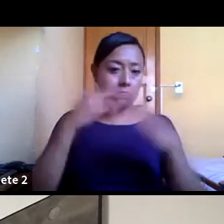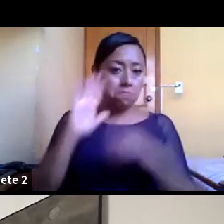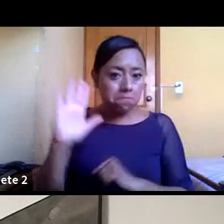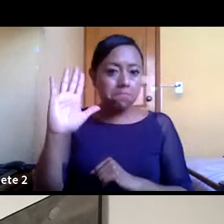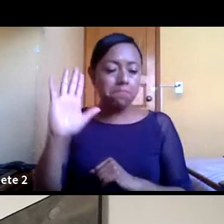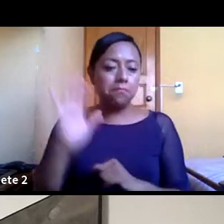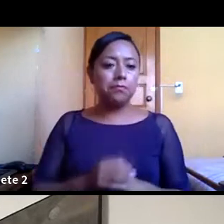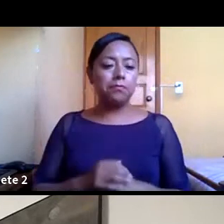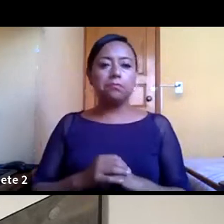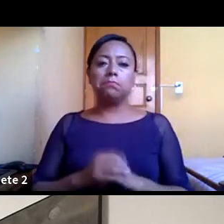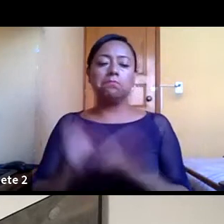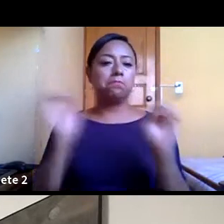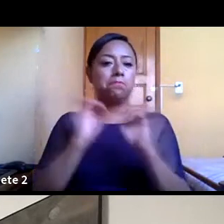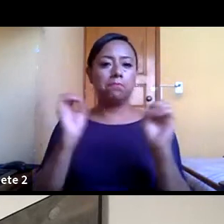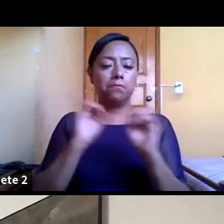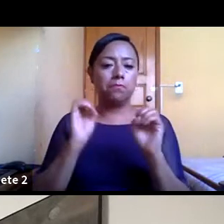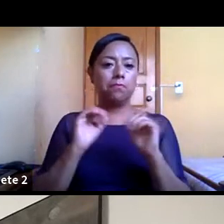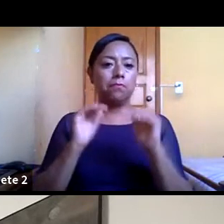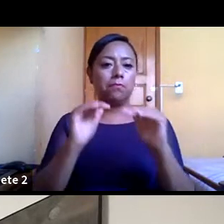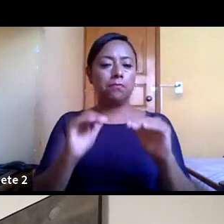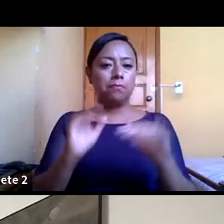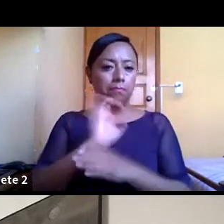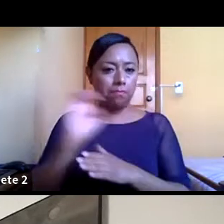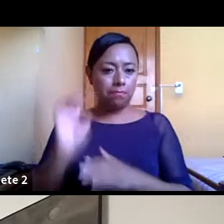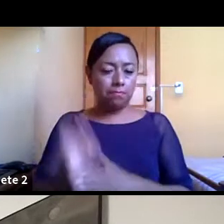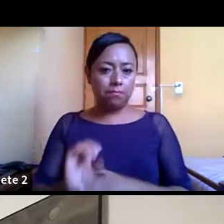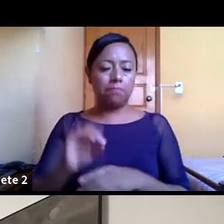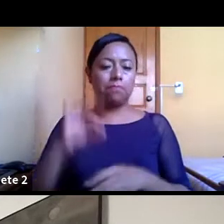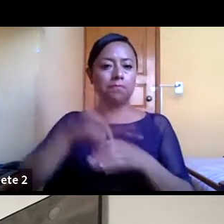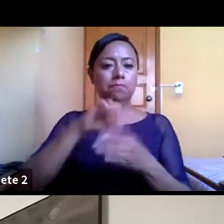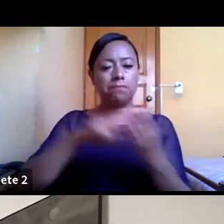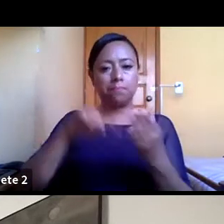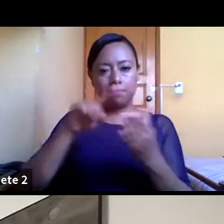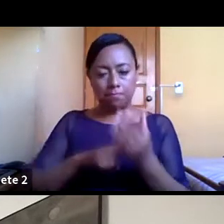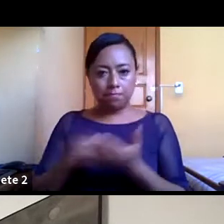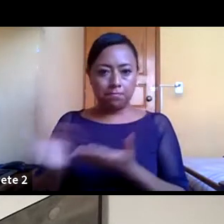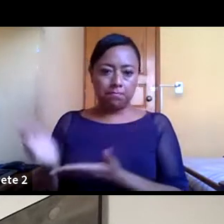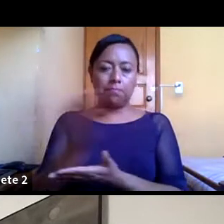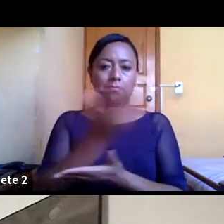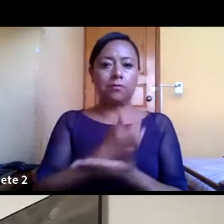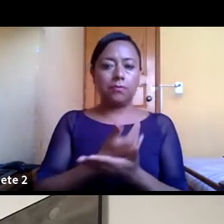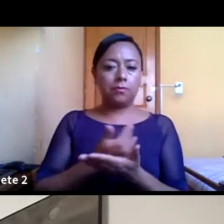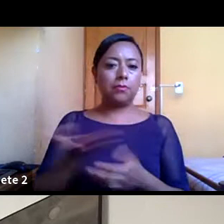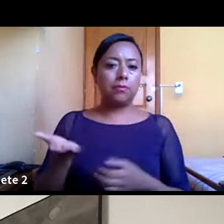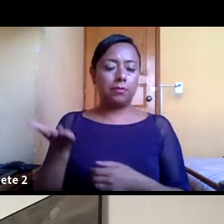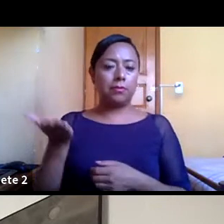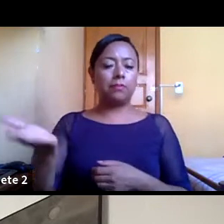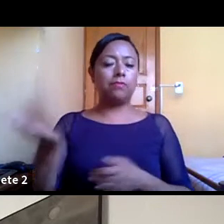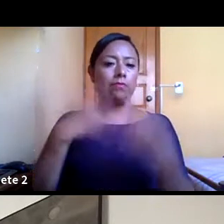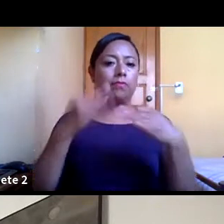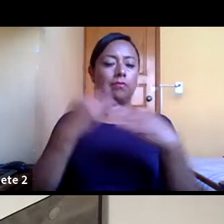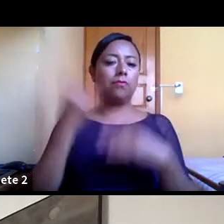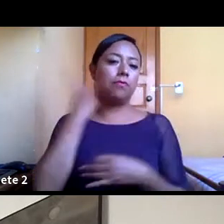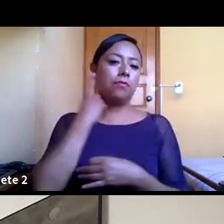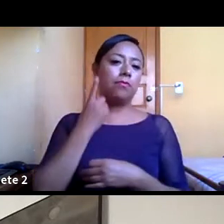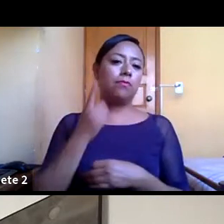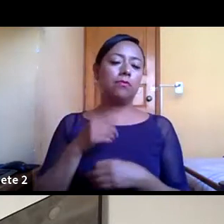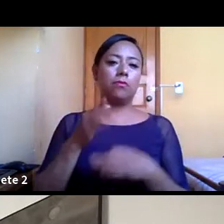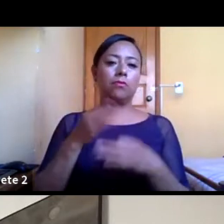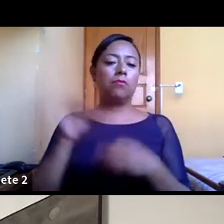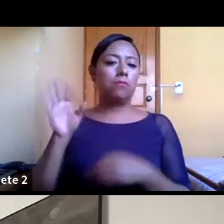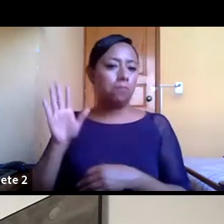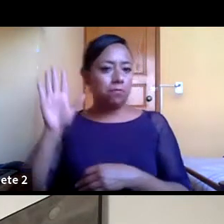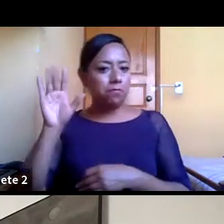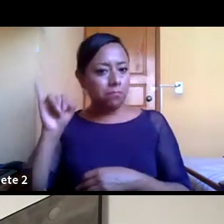¿No? Se procederá a recoger la votación de la opinión antes referida, para lo cual se le solicito a las y los diputados se sirvan manifestar el sentido